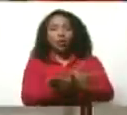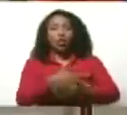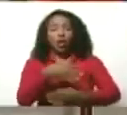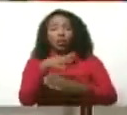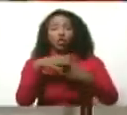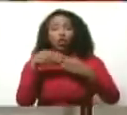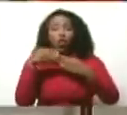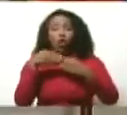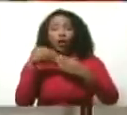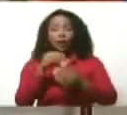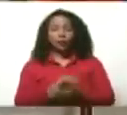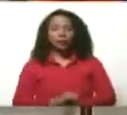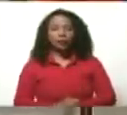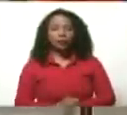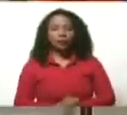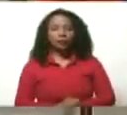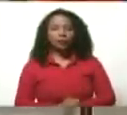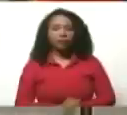dólares.